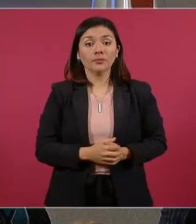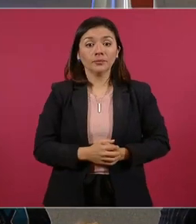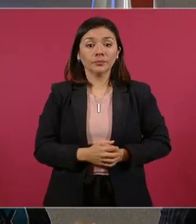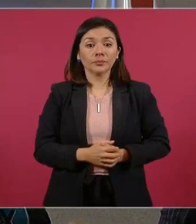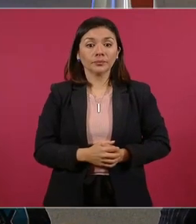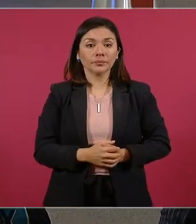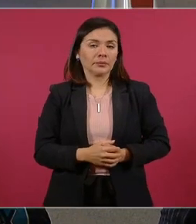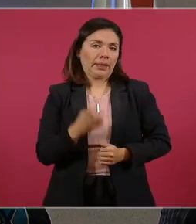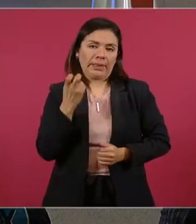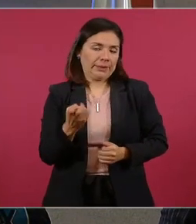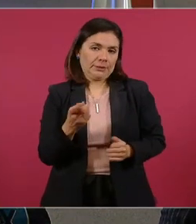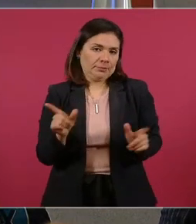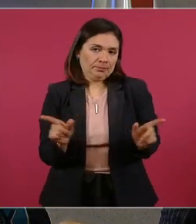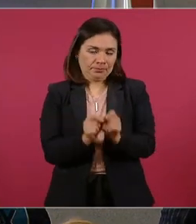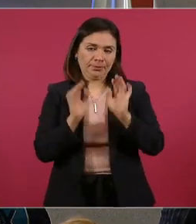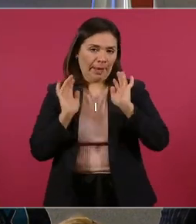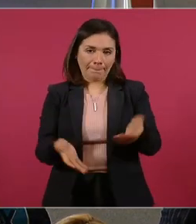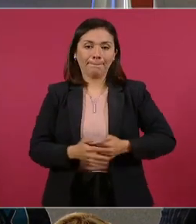Ya, hasta ahí.